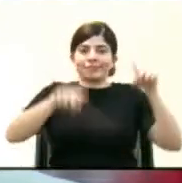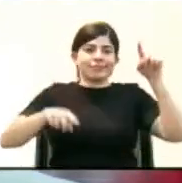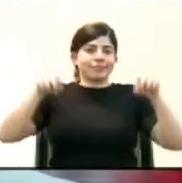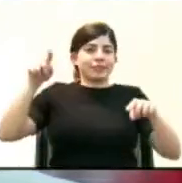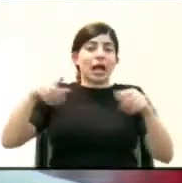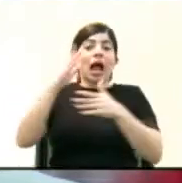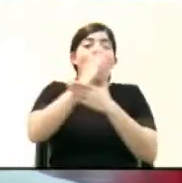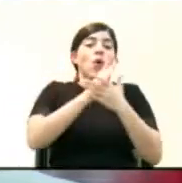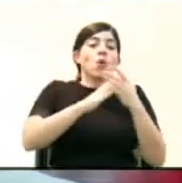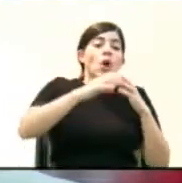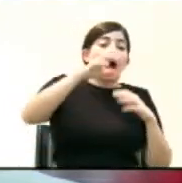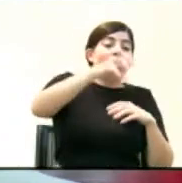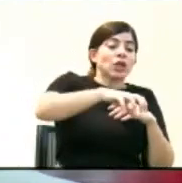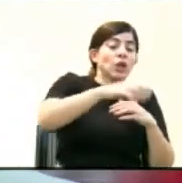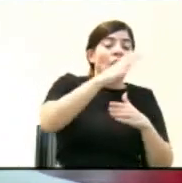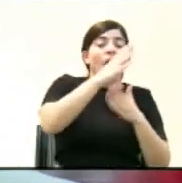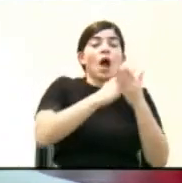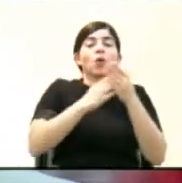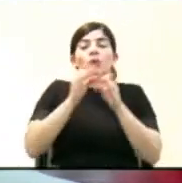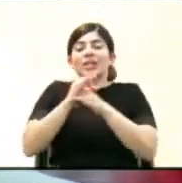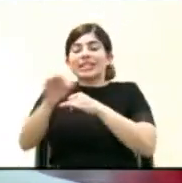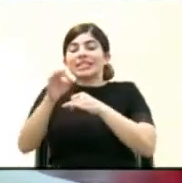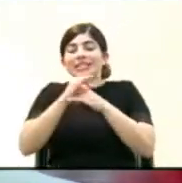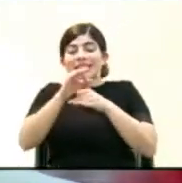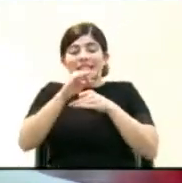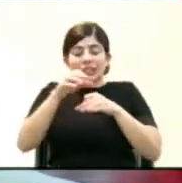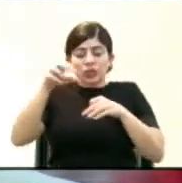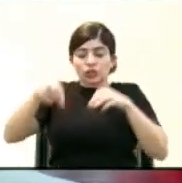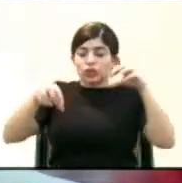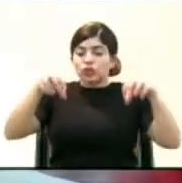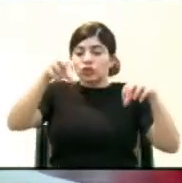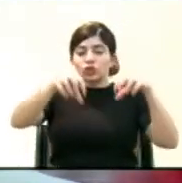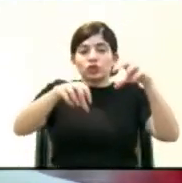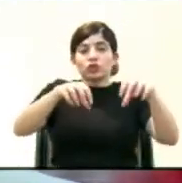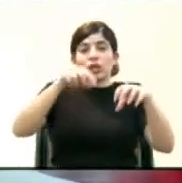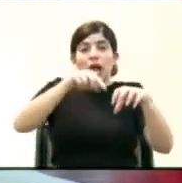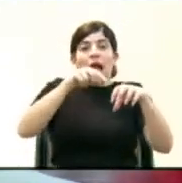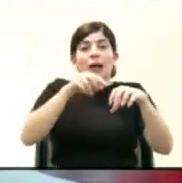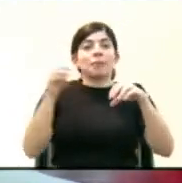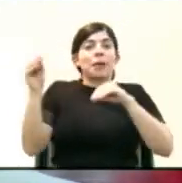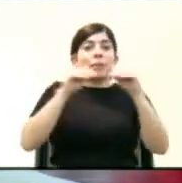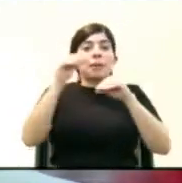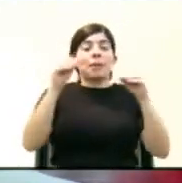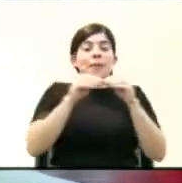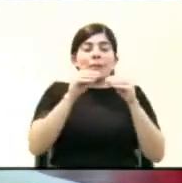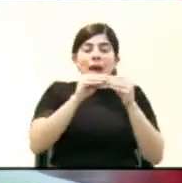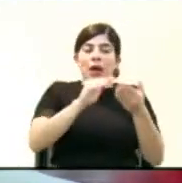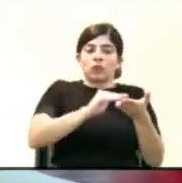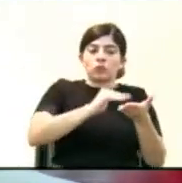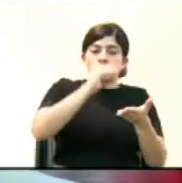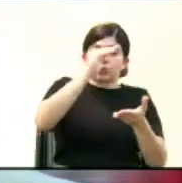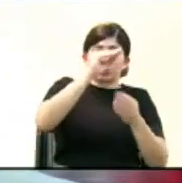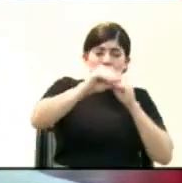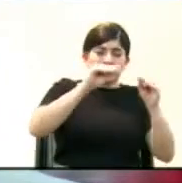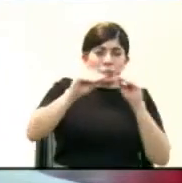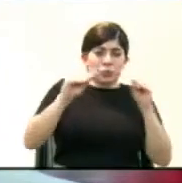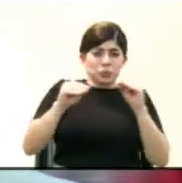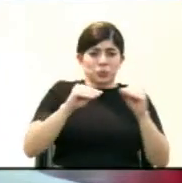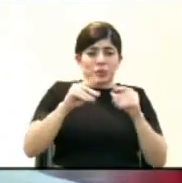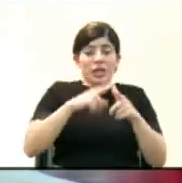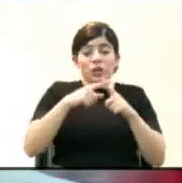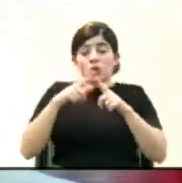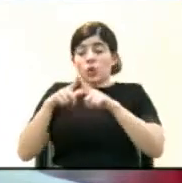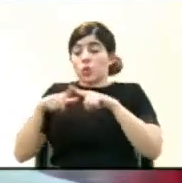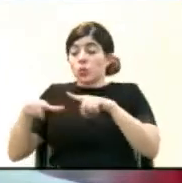Hay cantones o inclusive distritos que tienen un nivel mucho más alto de contagio que otros, y por lo tanto las áreas